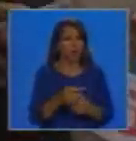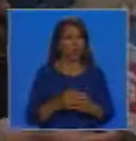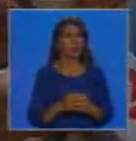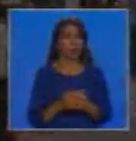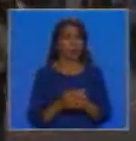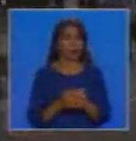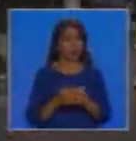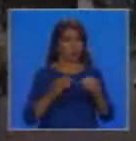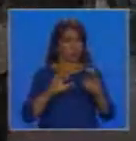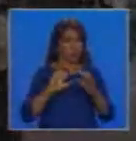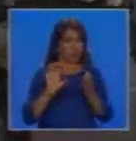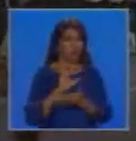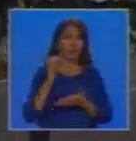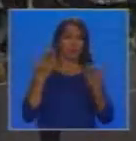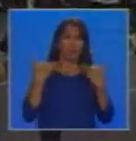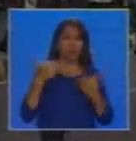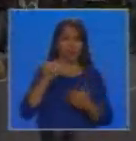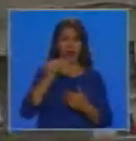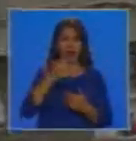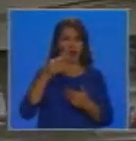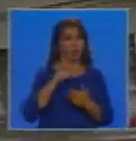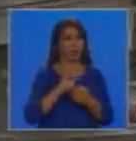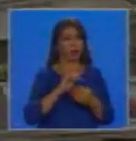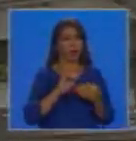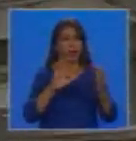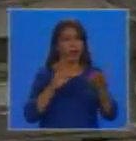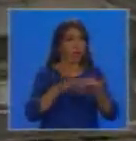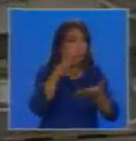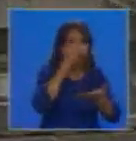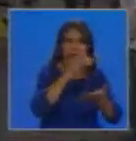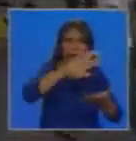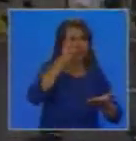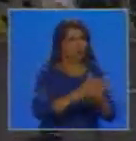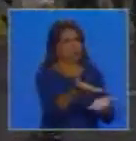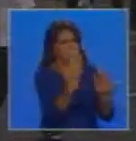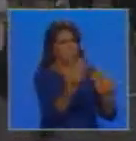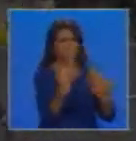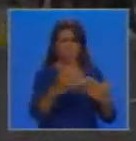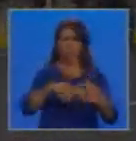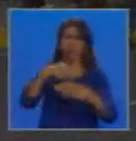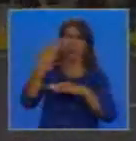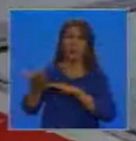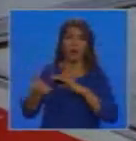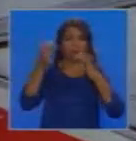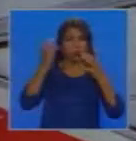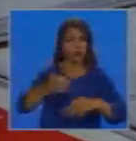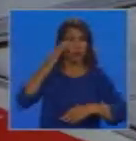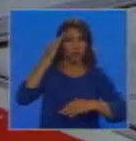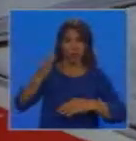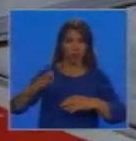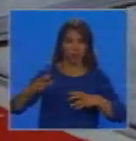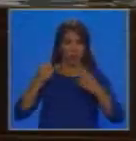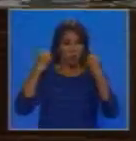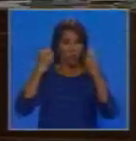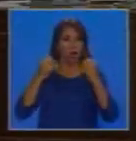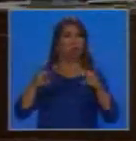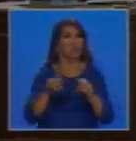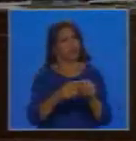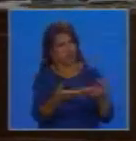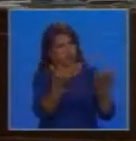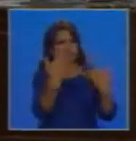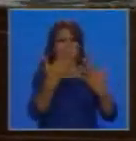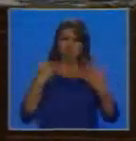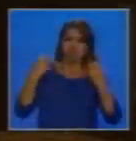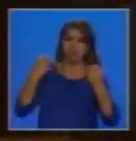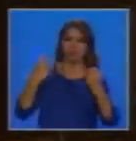Abad de Guayaquil a suspender sus clases y salir a manifestarse durante la jornada del 30S. Pero fue absuelta por los